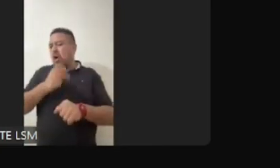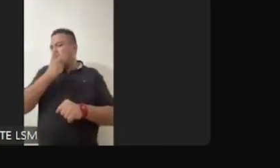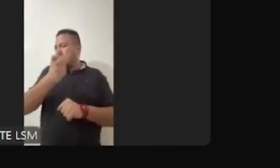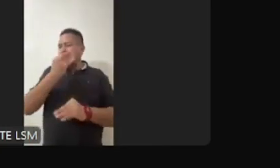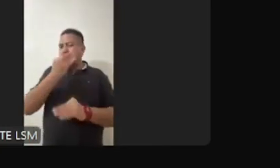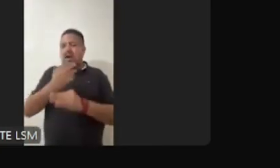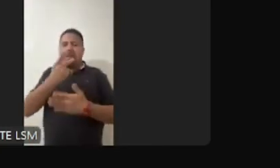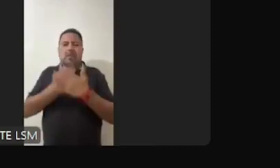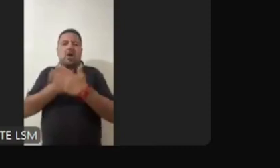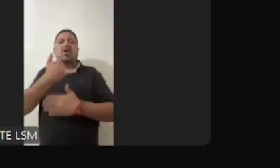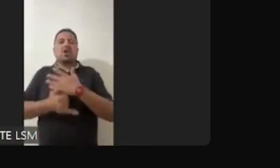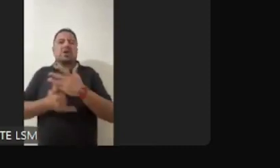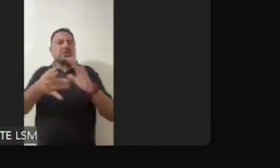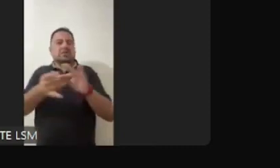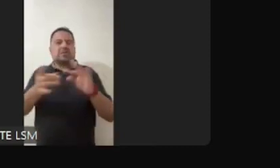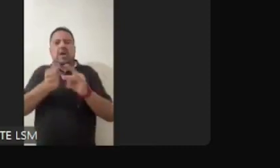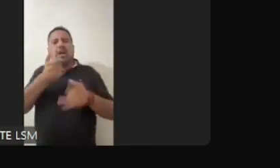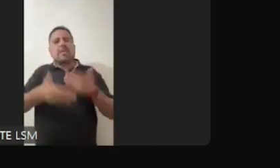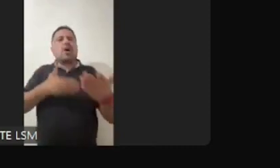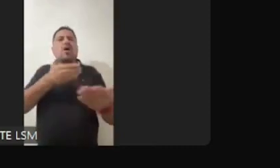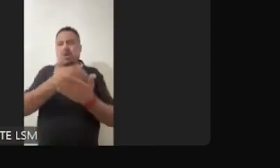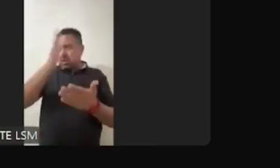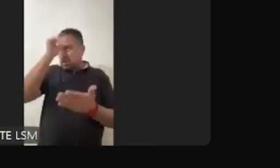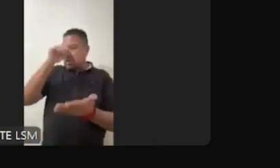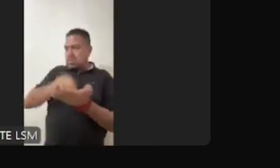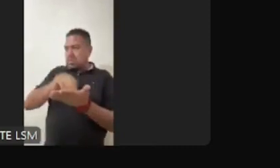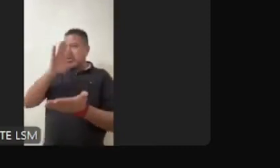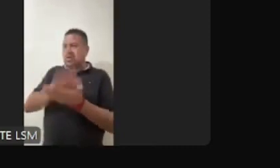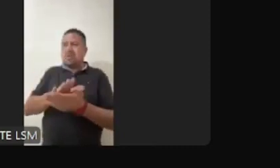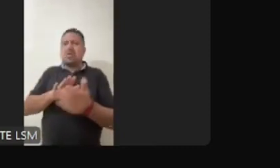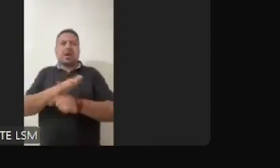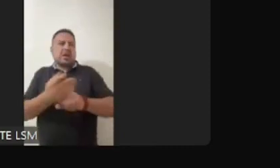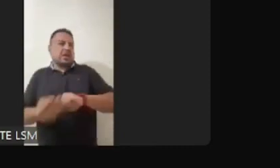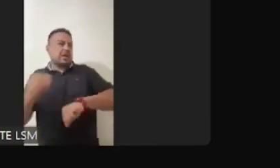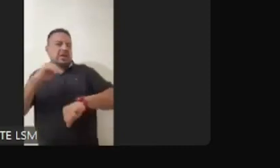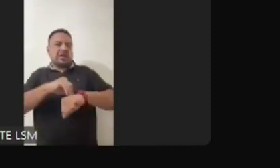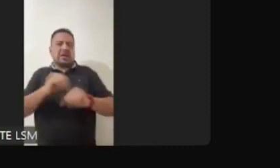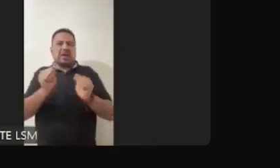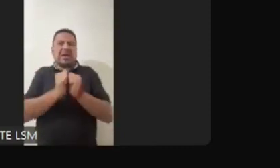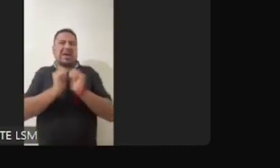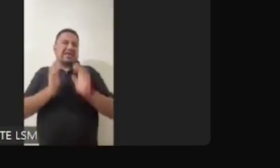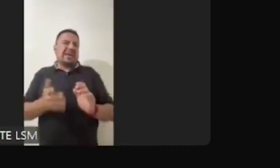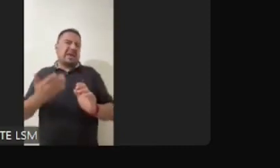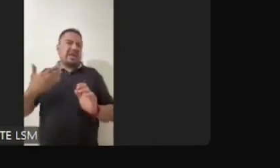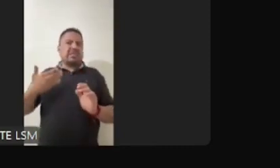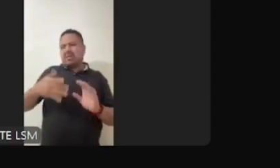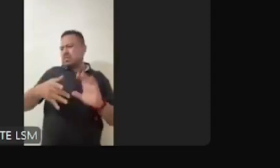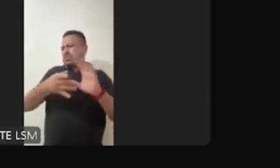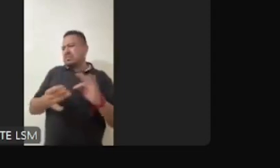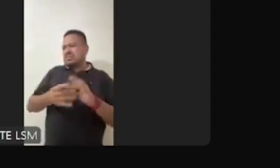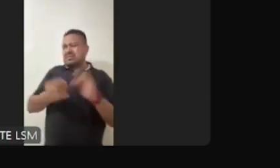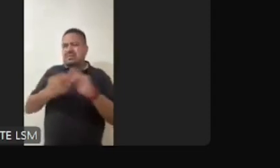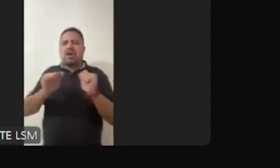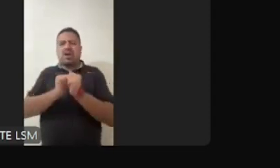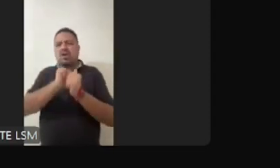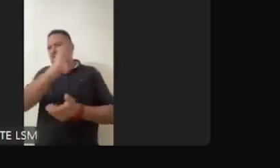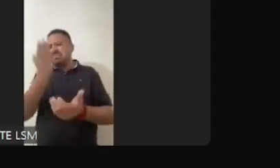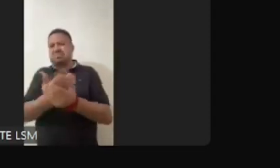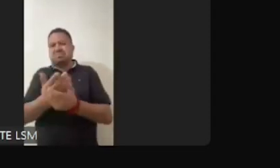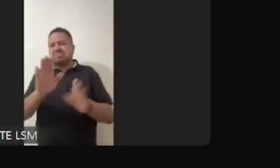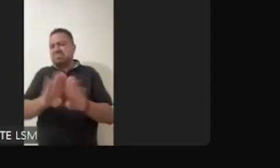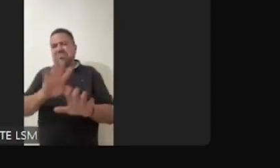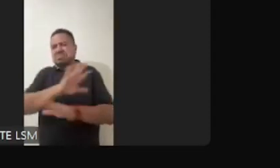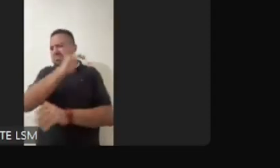en el proyecto de la cuenta se propone acordar el cumplimiento de la ejecutoria arriba antes mencionada así como el archivo del asunto como